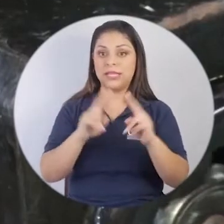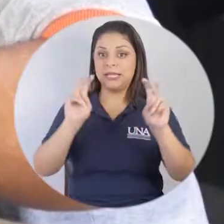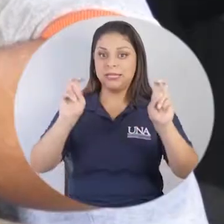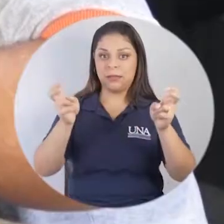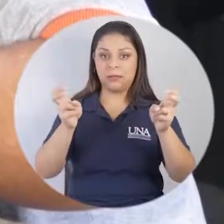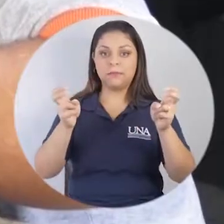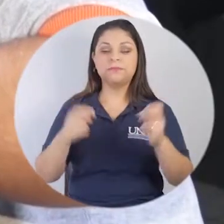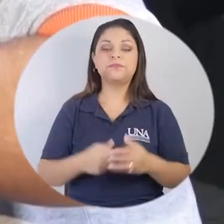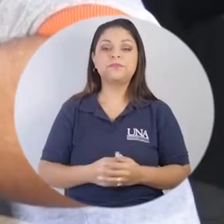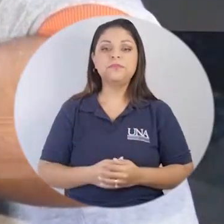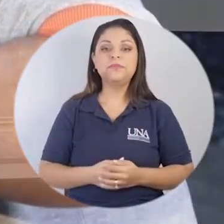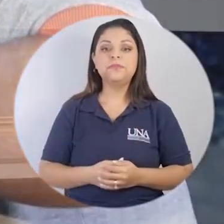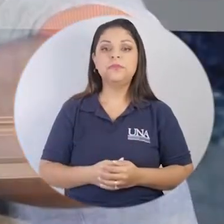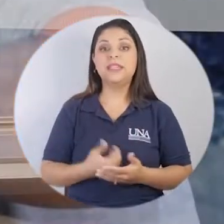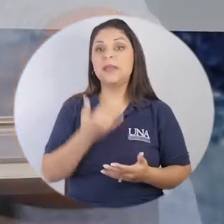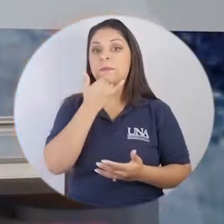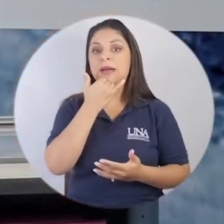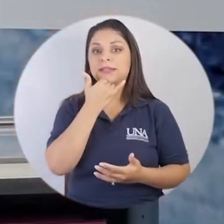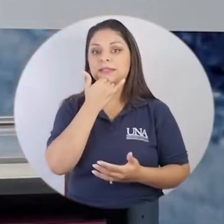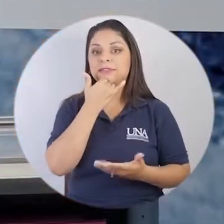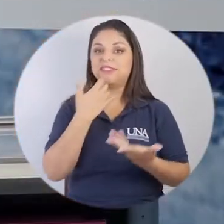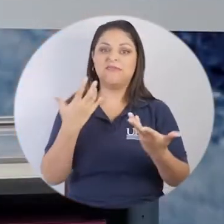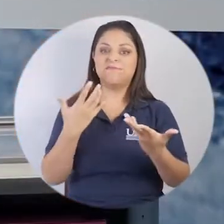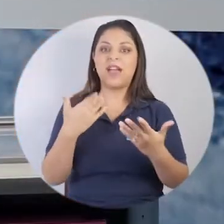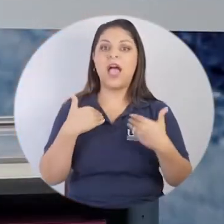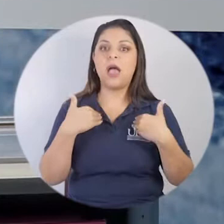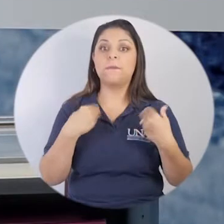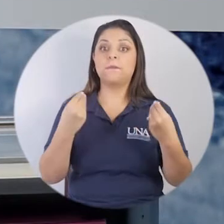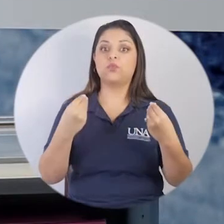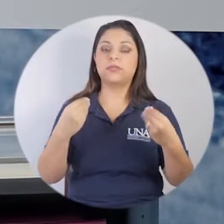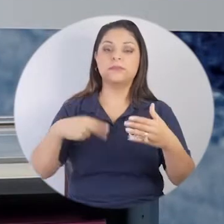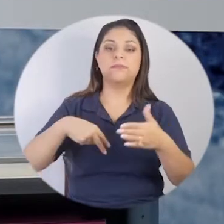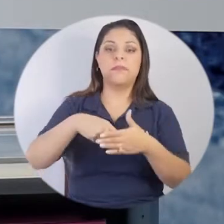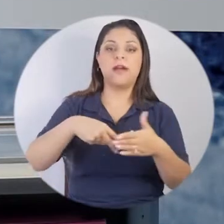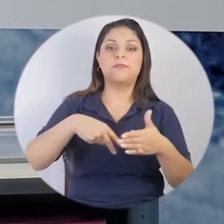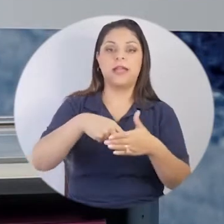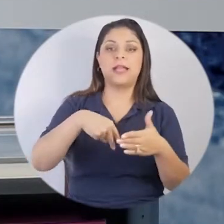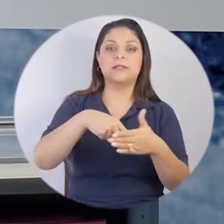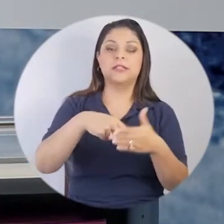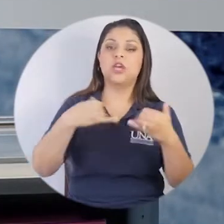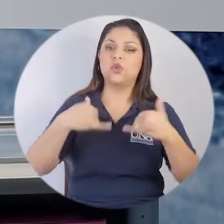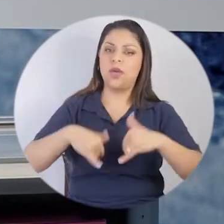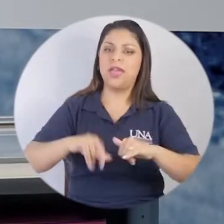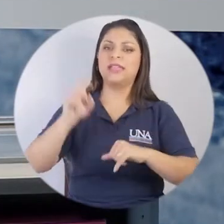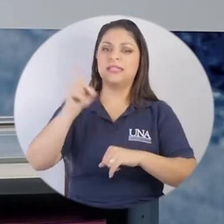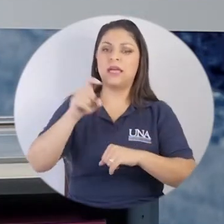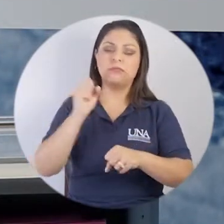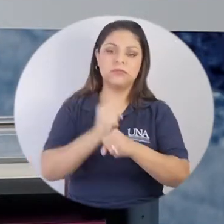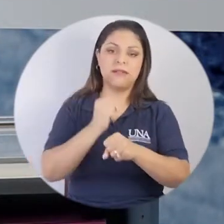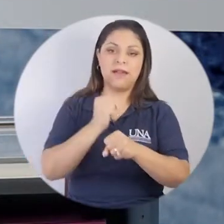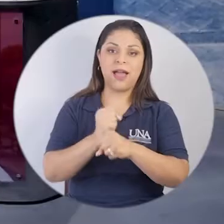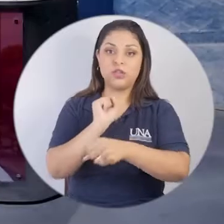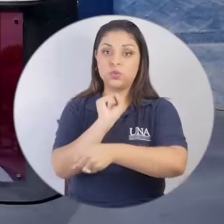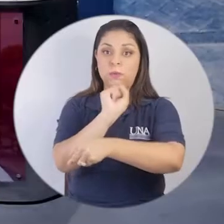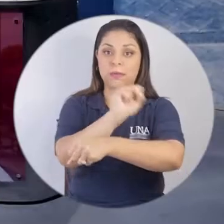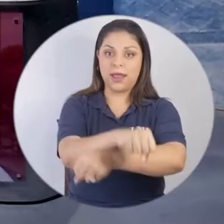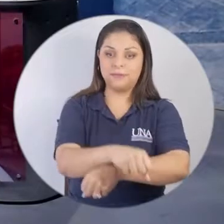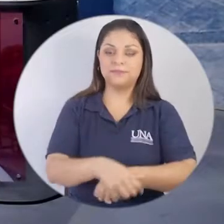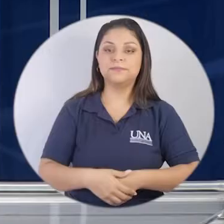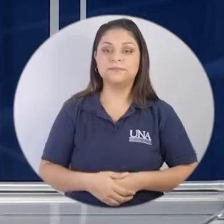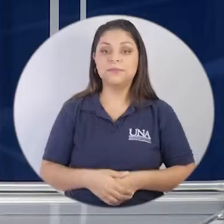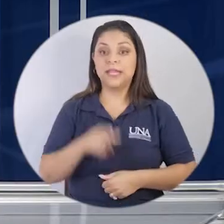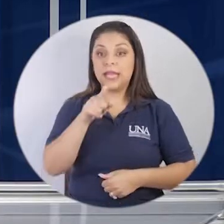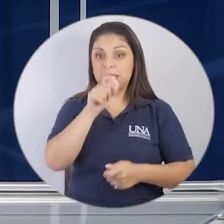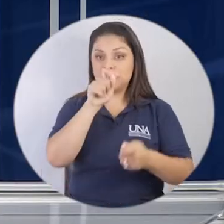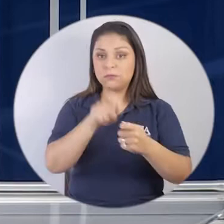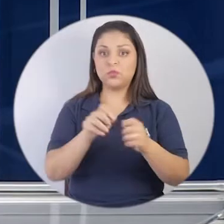en el tema, que hace que nos frenemos, ¿verdad?, que hayan diferentes barreras que todavía tenemos que trabajar y superar. Ese punto que usted menciona